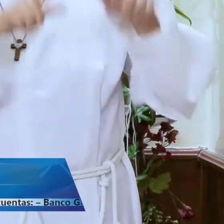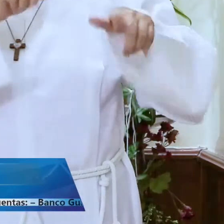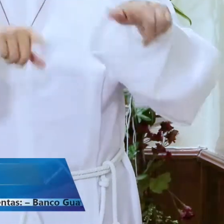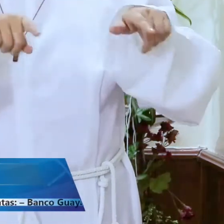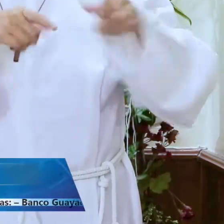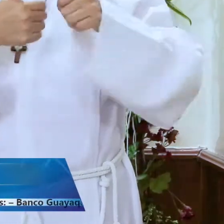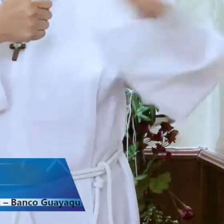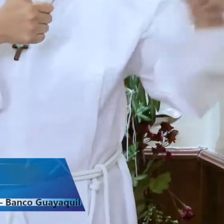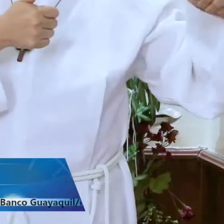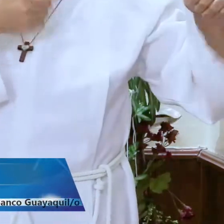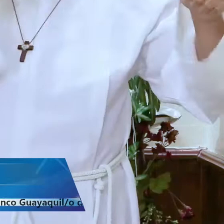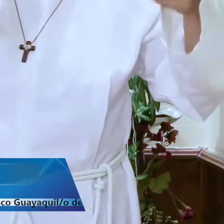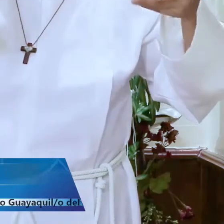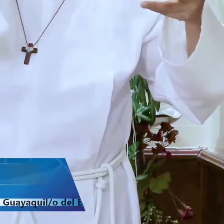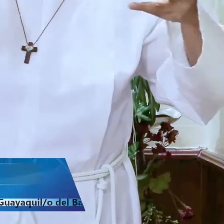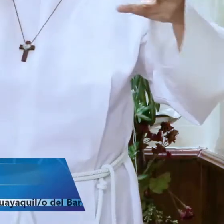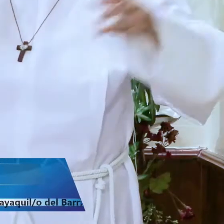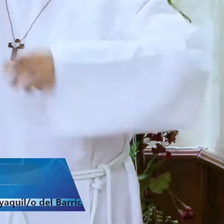cerca